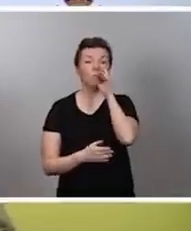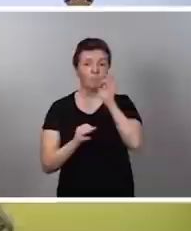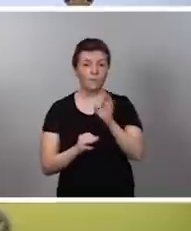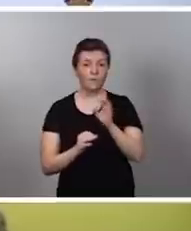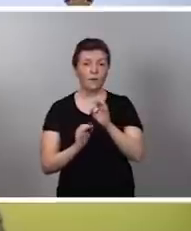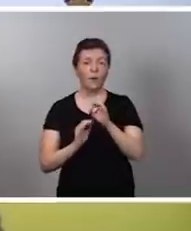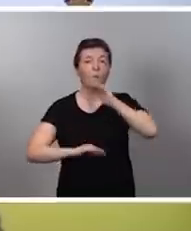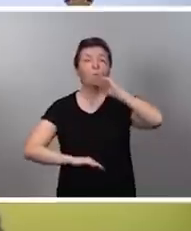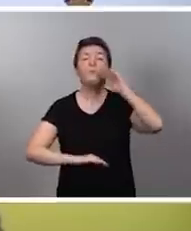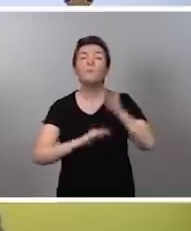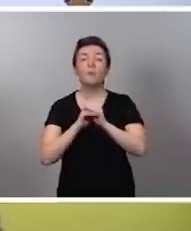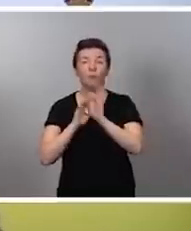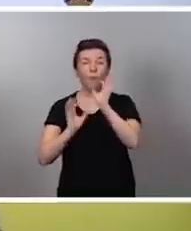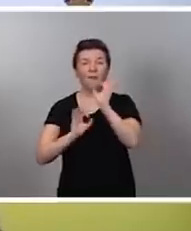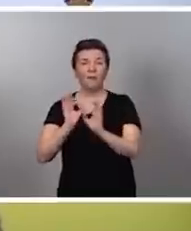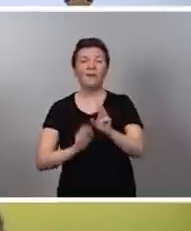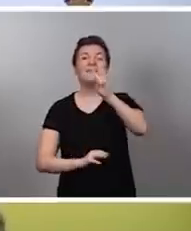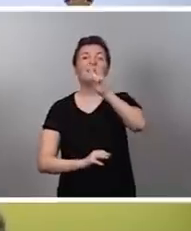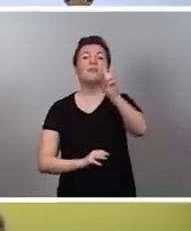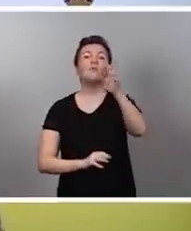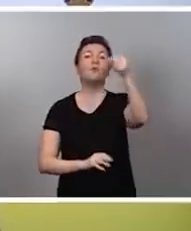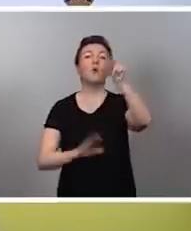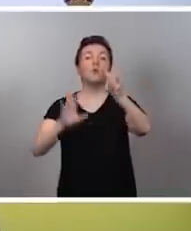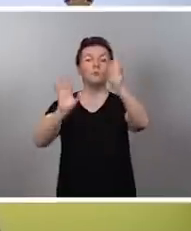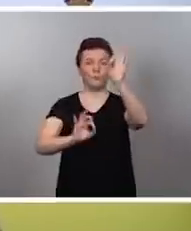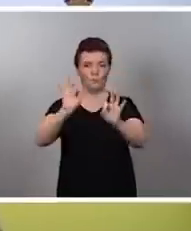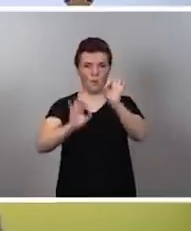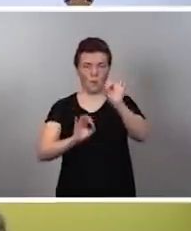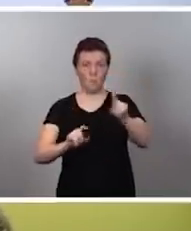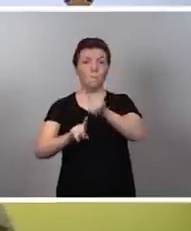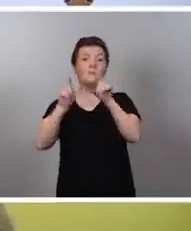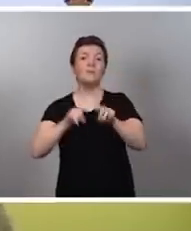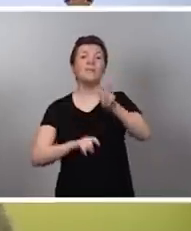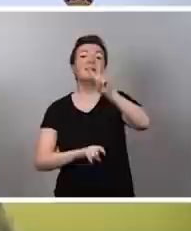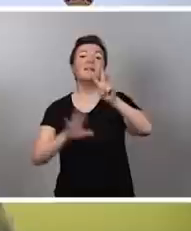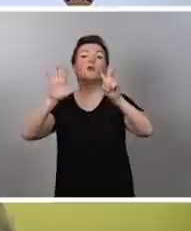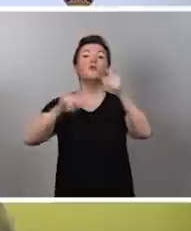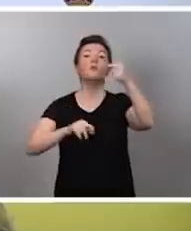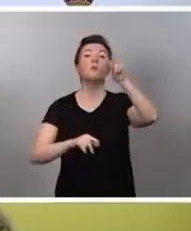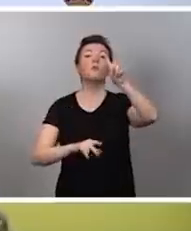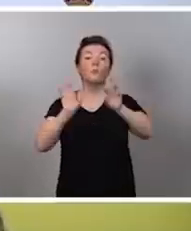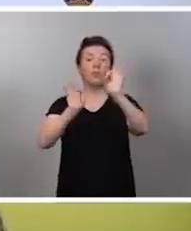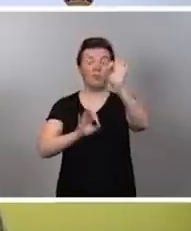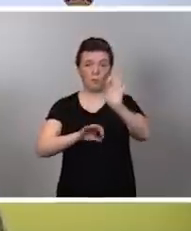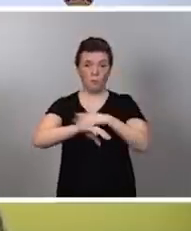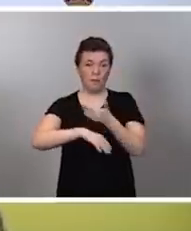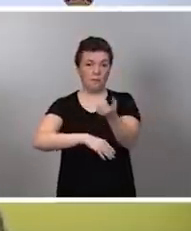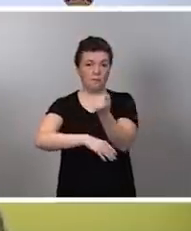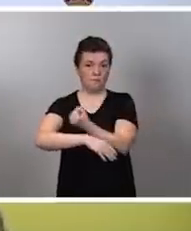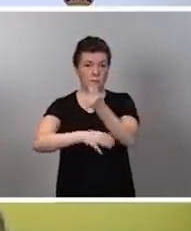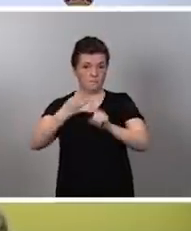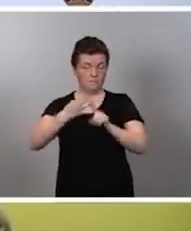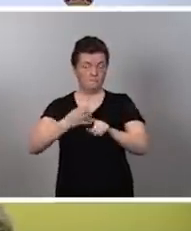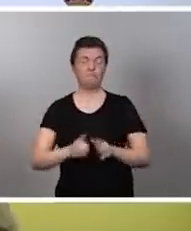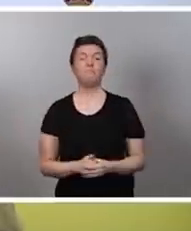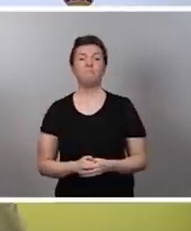puede decantar porque ha habido una aplicación incorrecta por falta de motivación, por falta de proporcionalidad, por falta de neutralidad en la aplicación de las medidas y